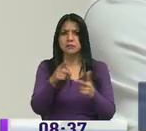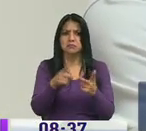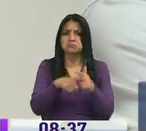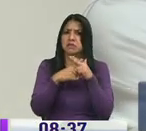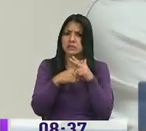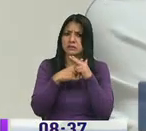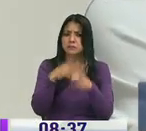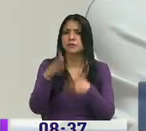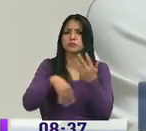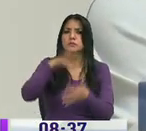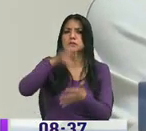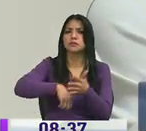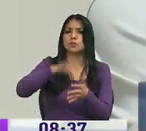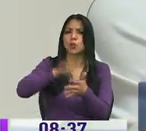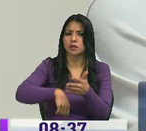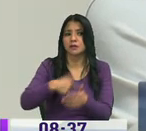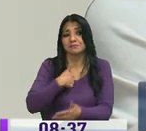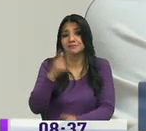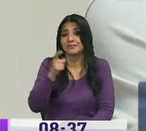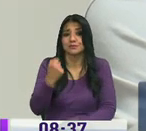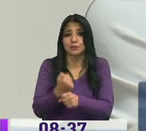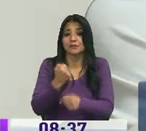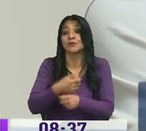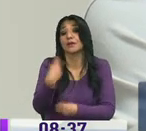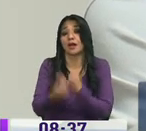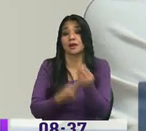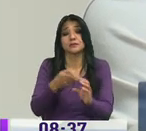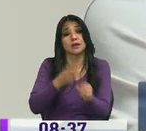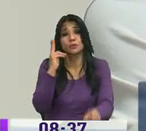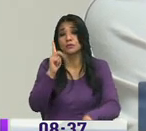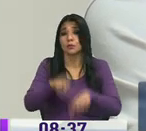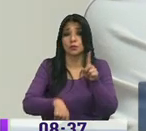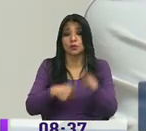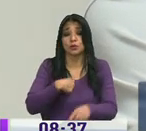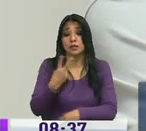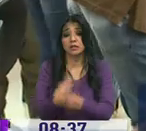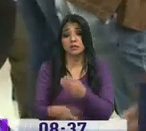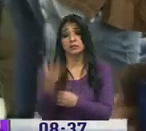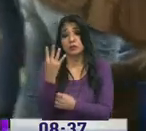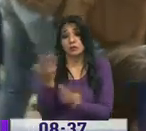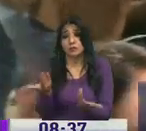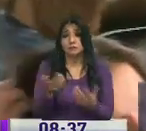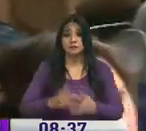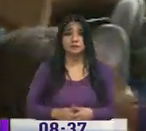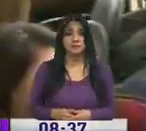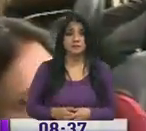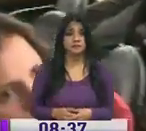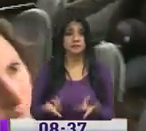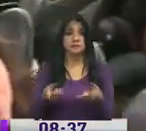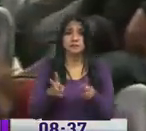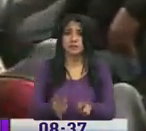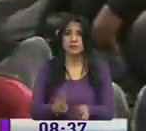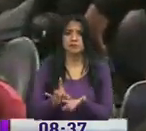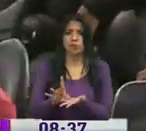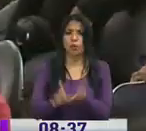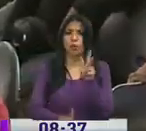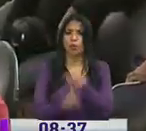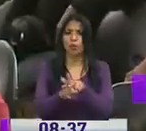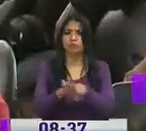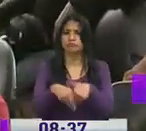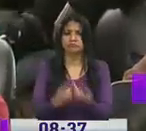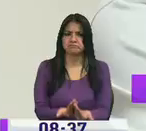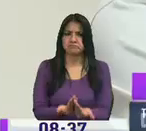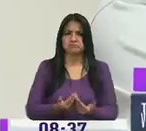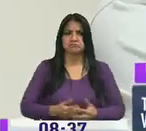descontado. La necesidad de trabajo estoy establecido ahí, porque tengo 4 niños. Cuentan además que fueron despedidos de manera